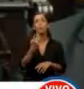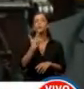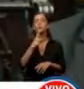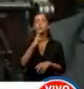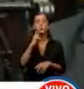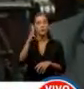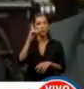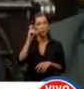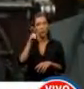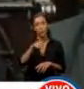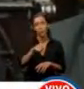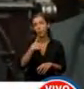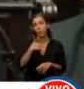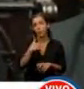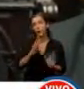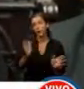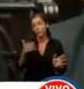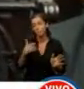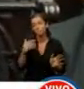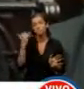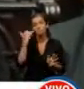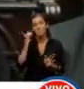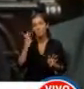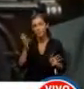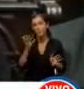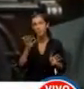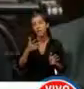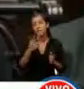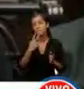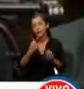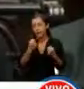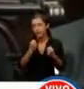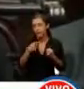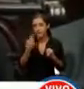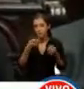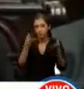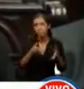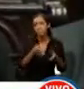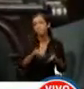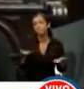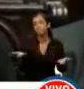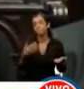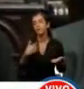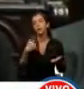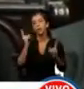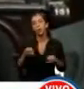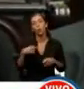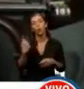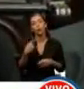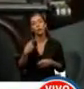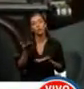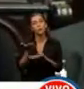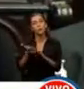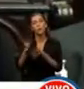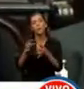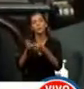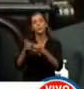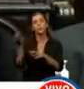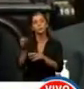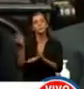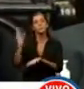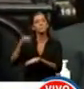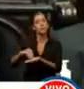dos bancadas. Pero nos vimos obligados a hacer esta citación por dos